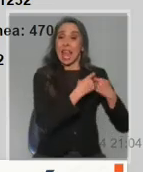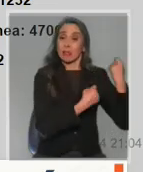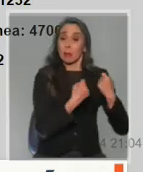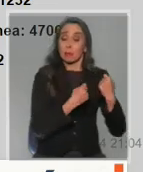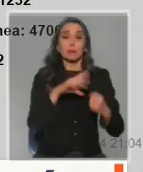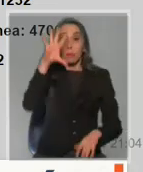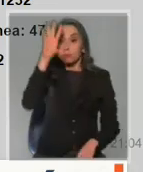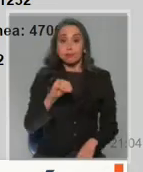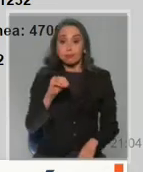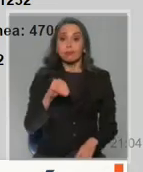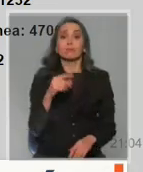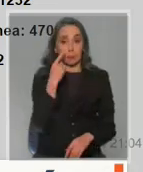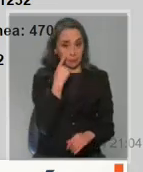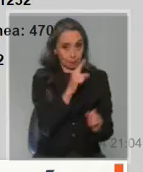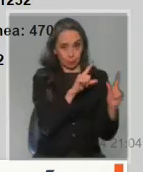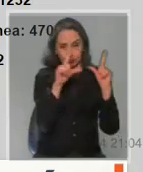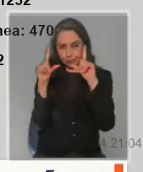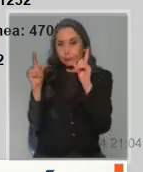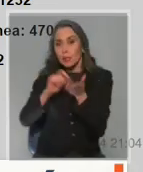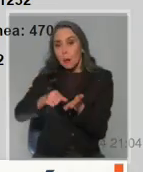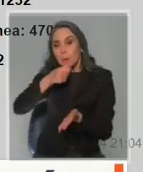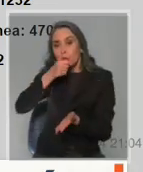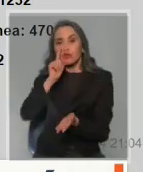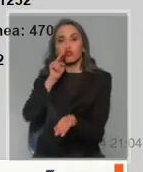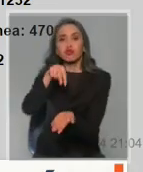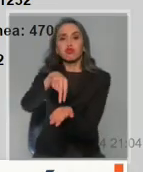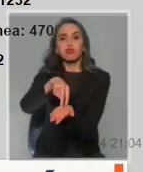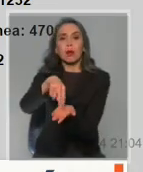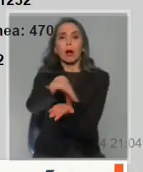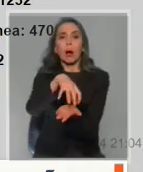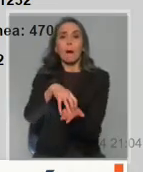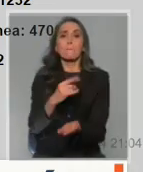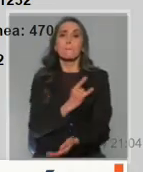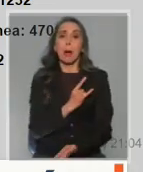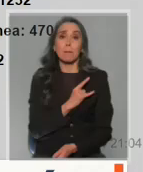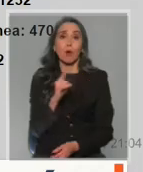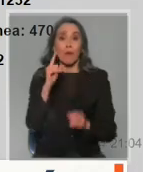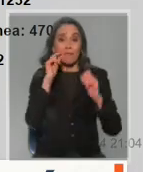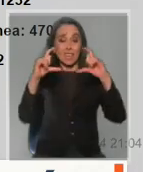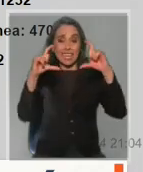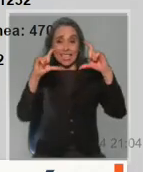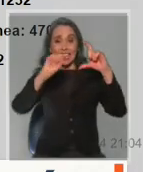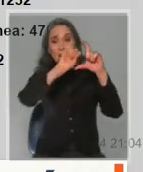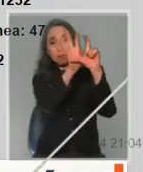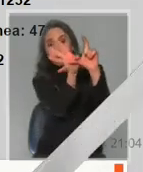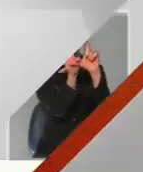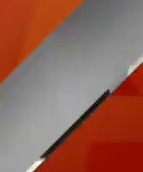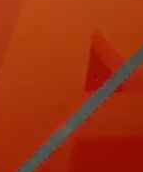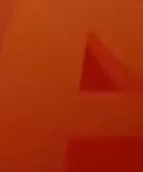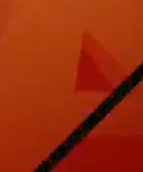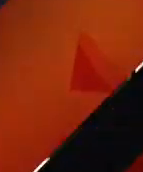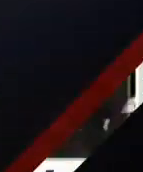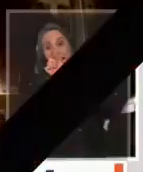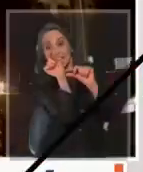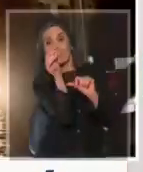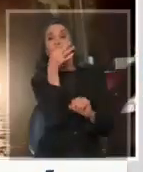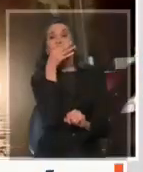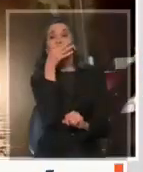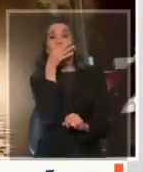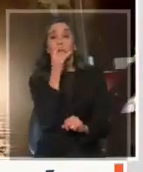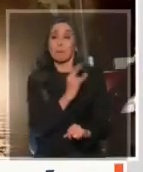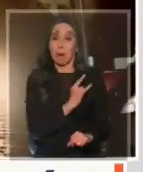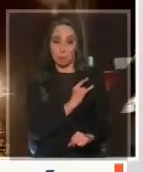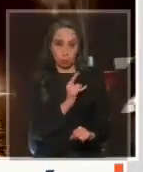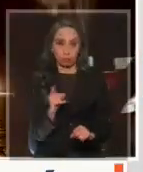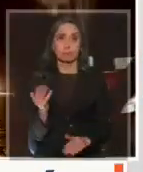Exactamente, a la comuna de Maipú, como lo vemos allí en la gráfica de las más afectadas en este instante, Moisés Inostroza nos tiene el reporte también en